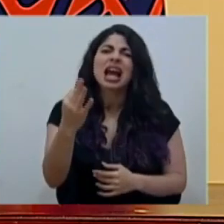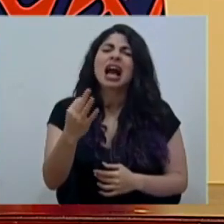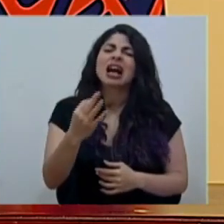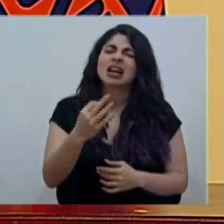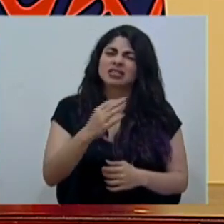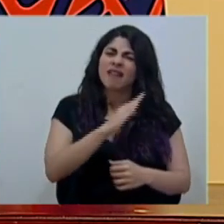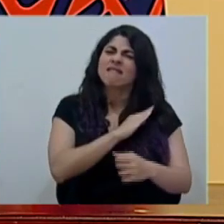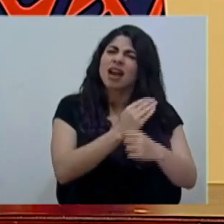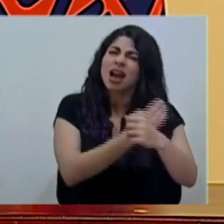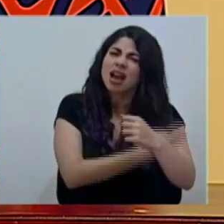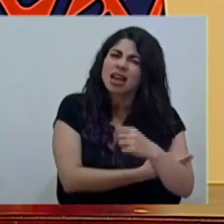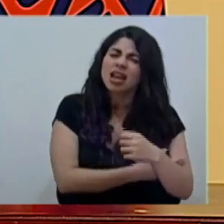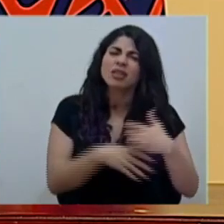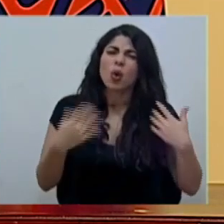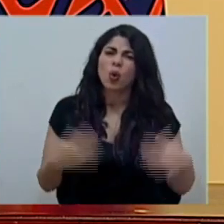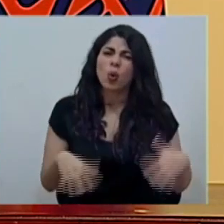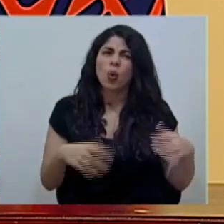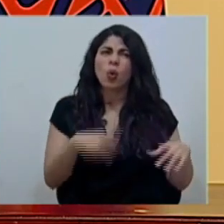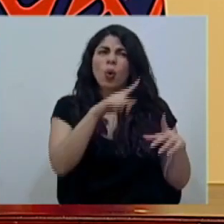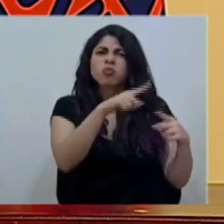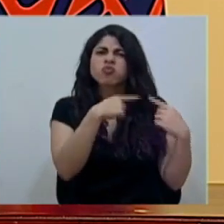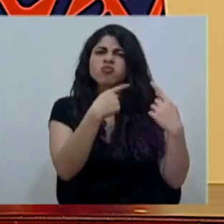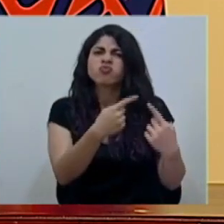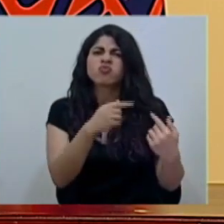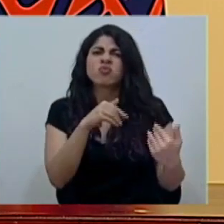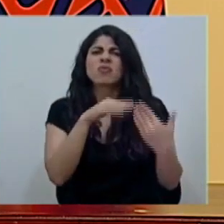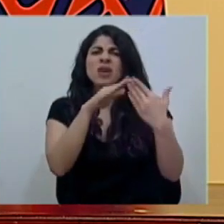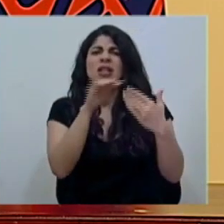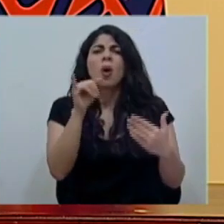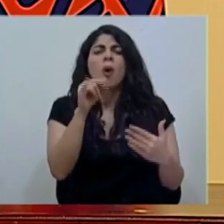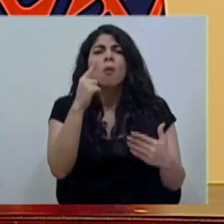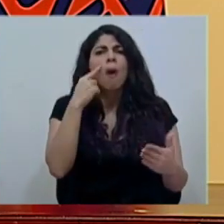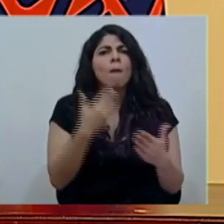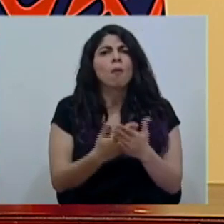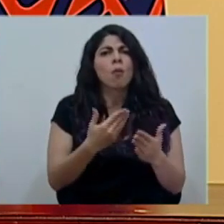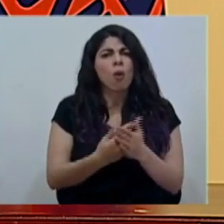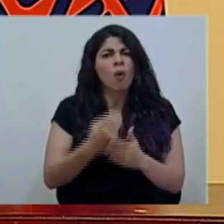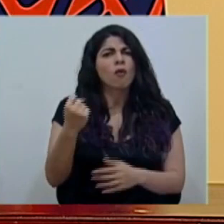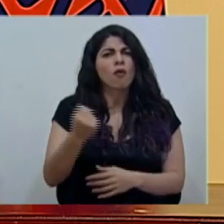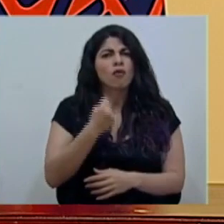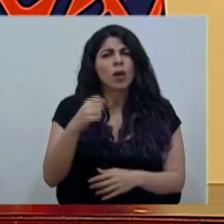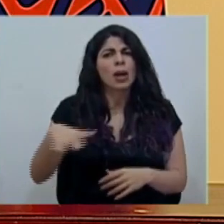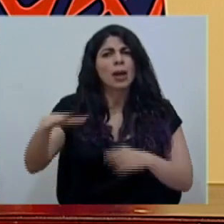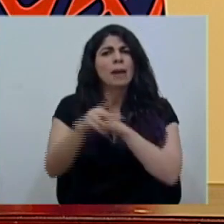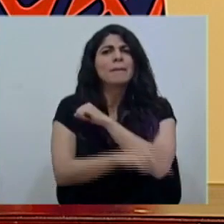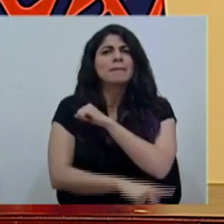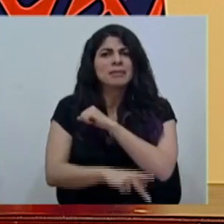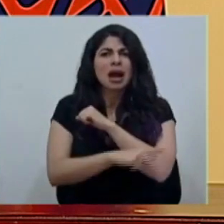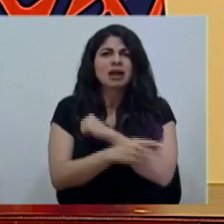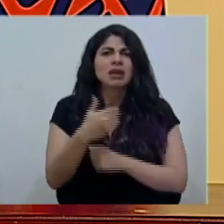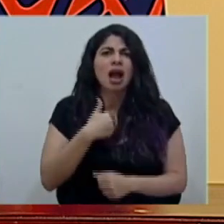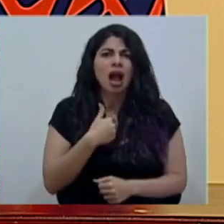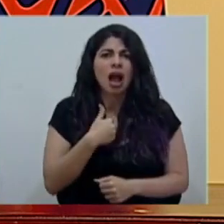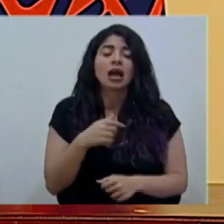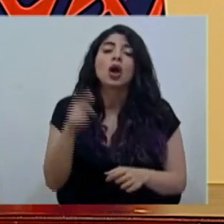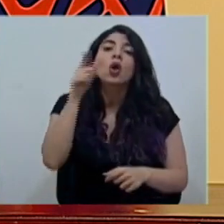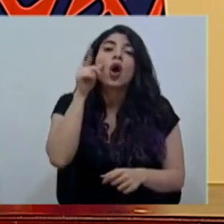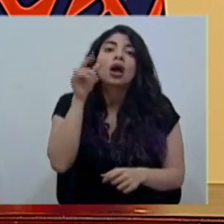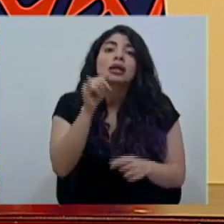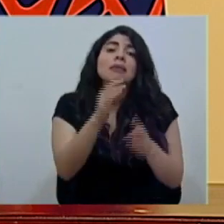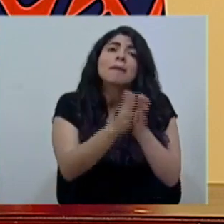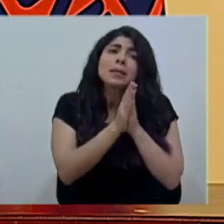coraje, valentía con el que han enfrentado esta dura prueba que tenemos todos como país y lógicamente les pido que